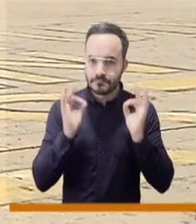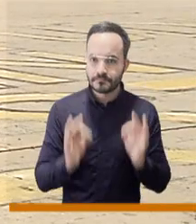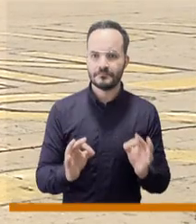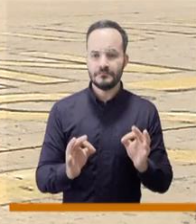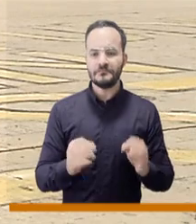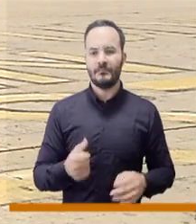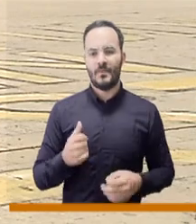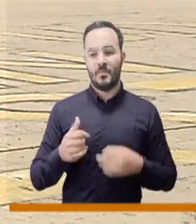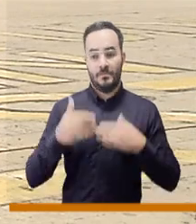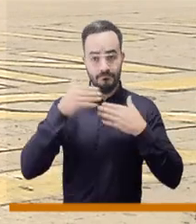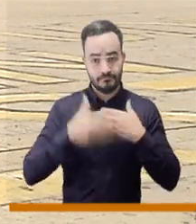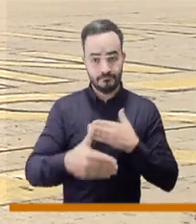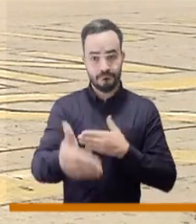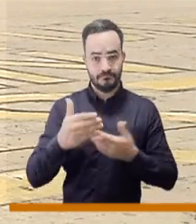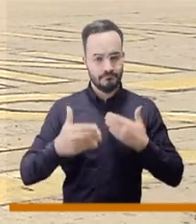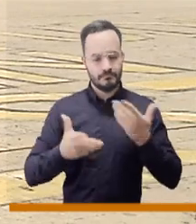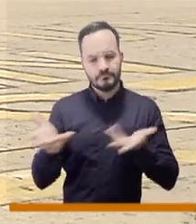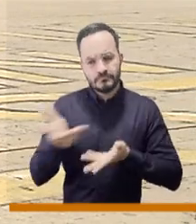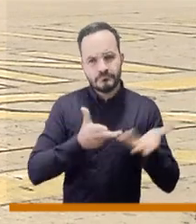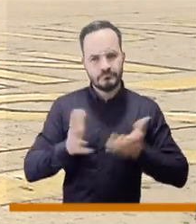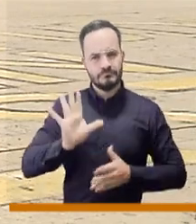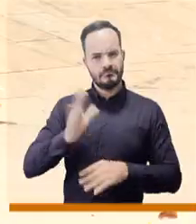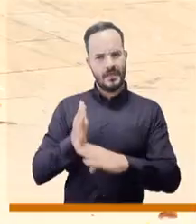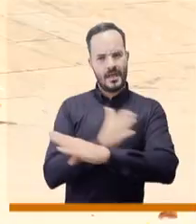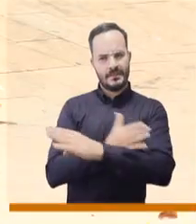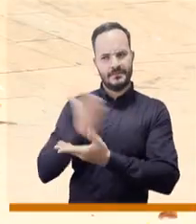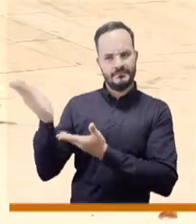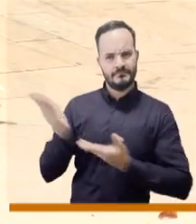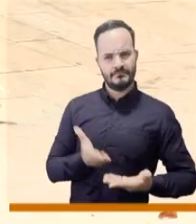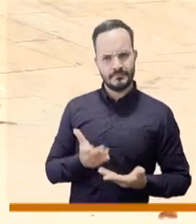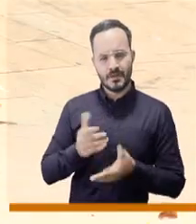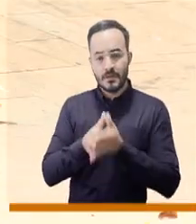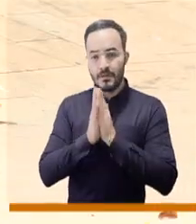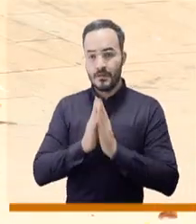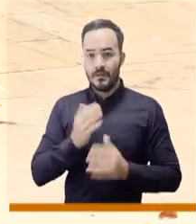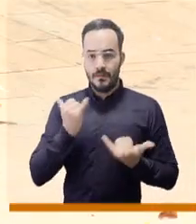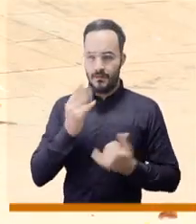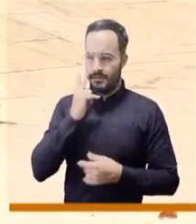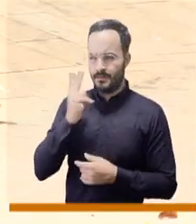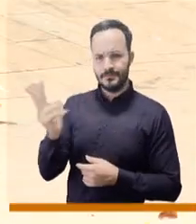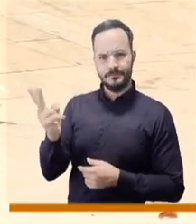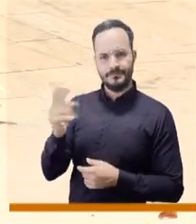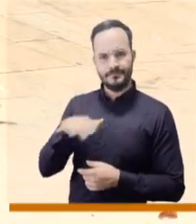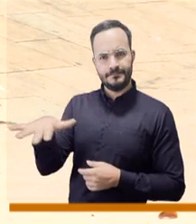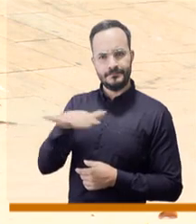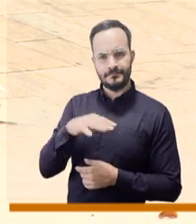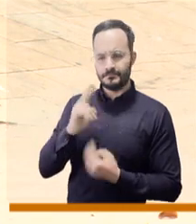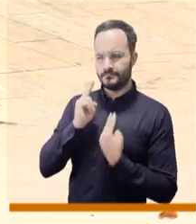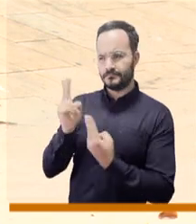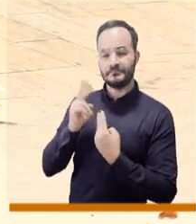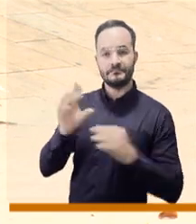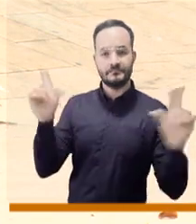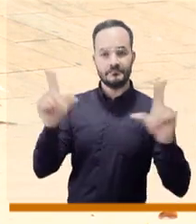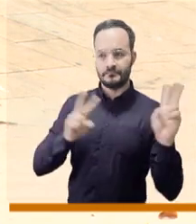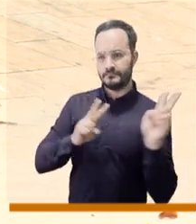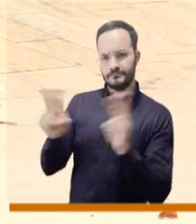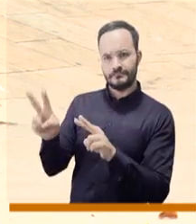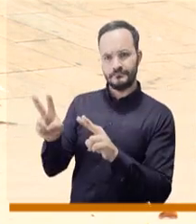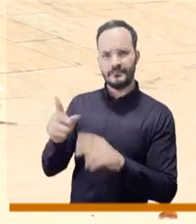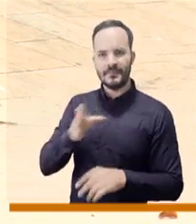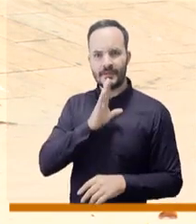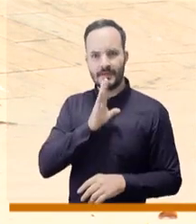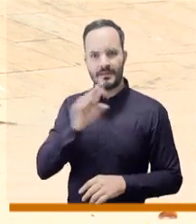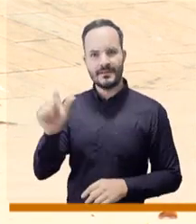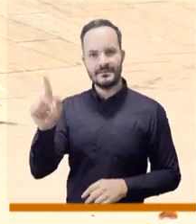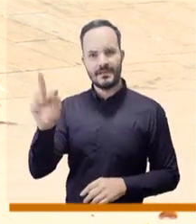Bueno, y antes de continuar en este espacio, la persona que nos acompaña y que ustedes en este momento tienen ocasión de ver en sus